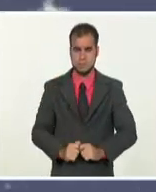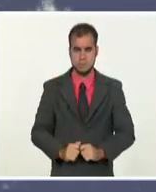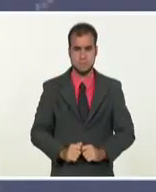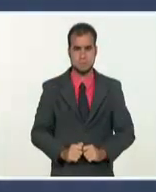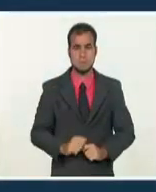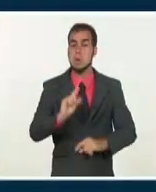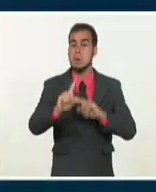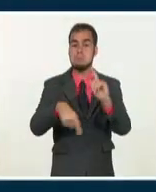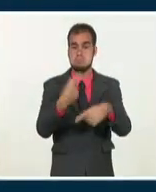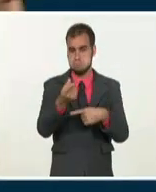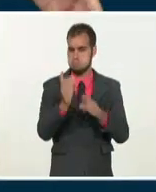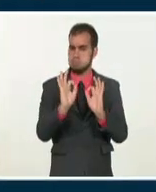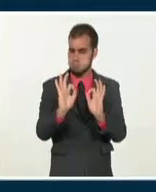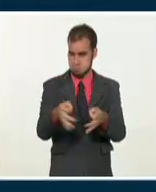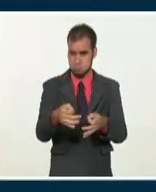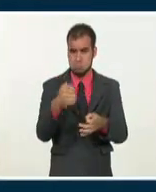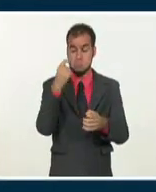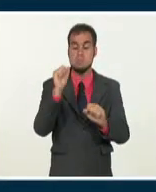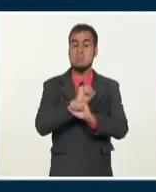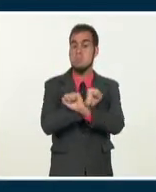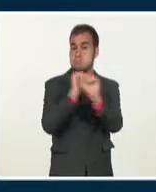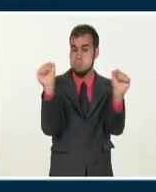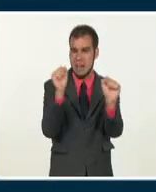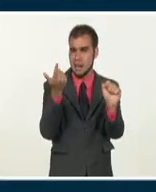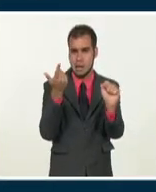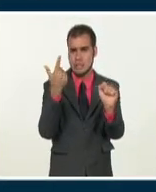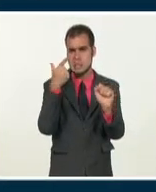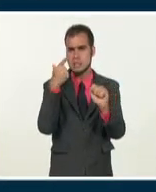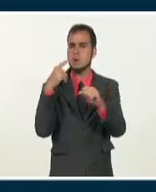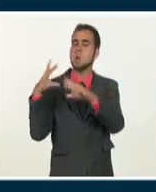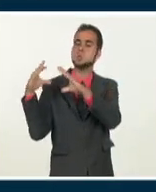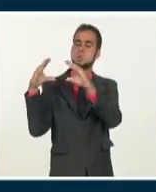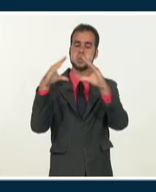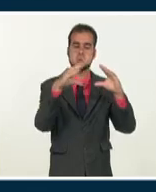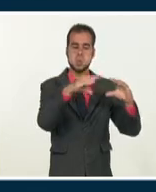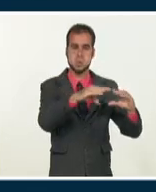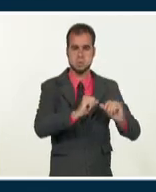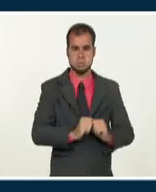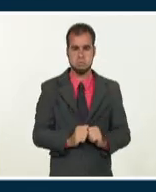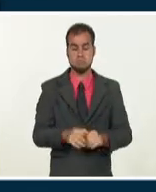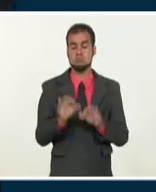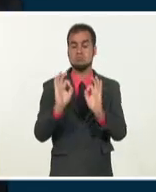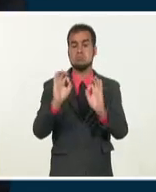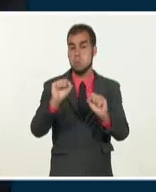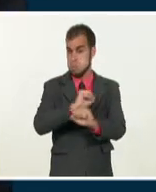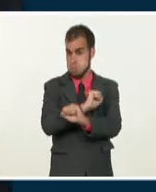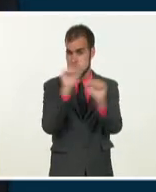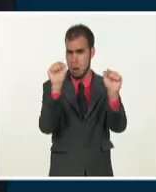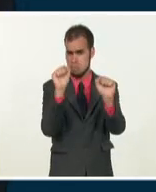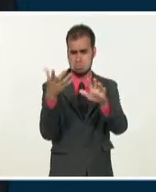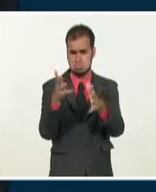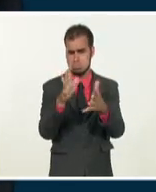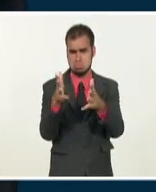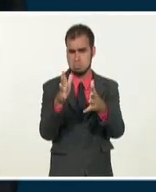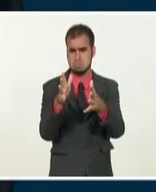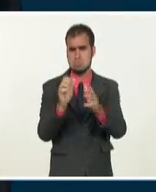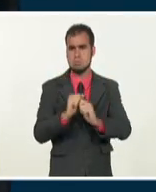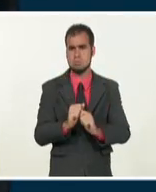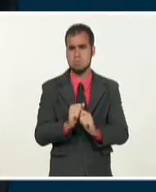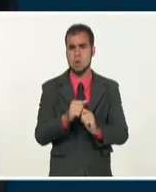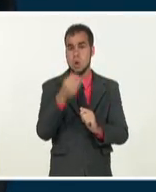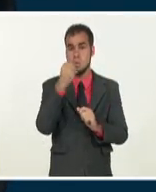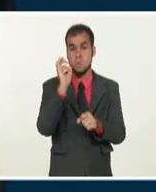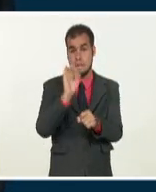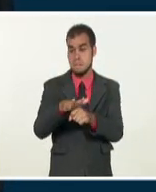se van a mantener. El amanecer será parcialmente nublado en gran parte del archipiélago. Ya desde la mañana pueden registrarse, al final de la mañana en el occidente, actividad